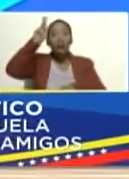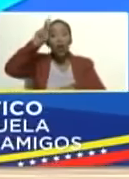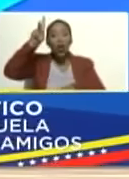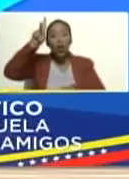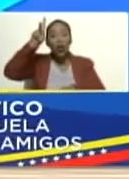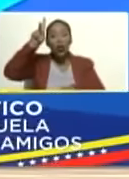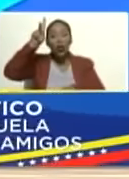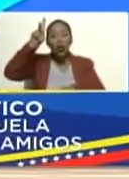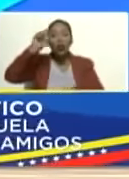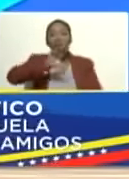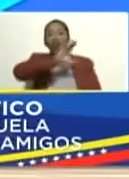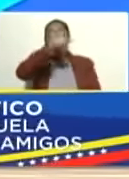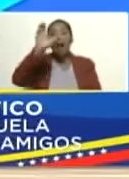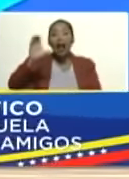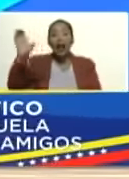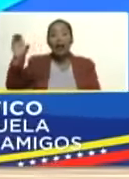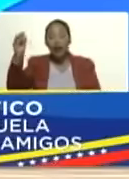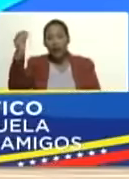caribeño